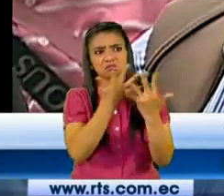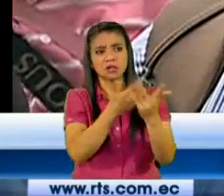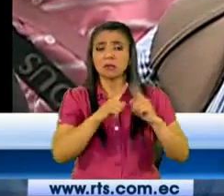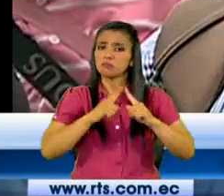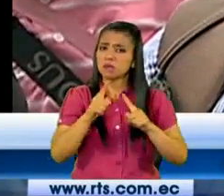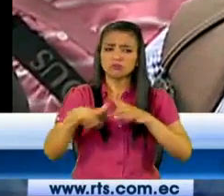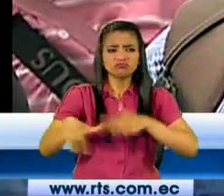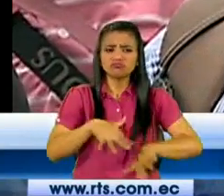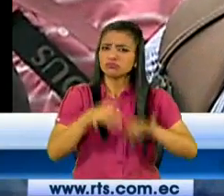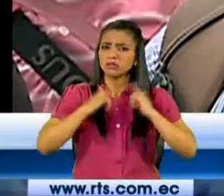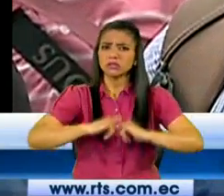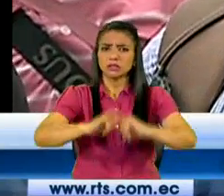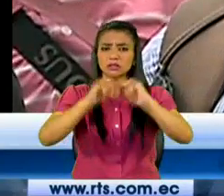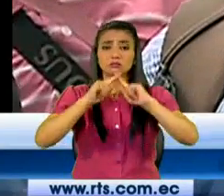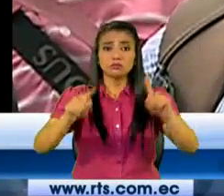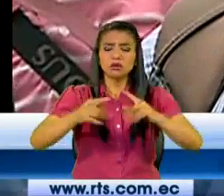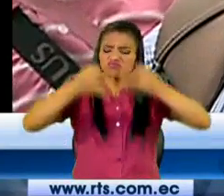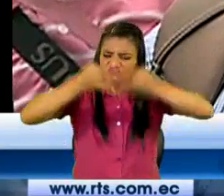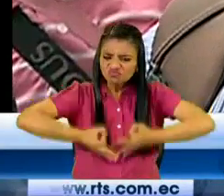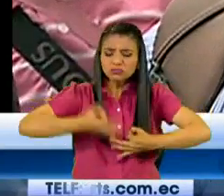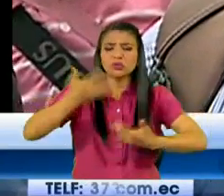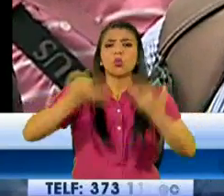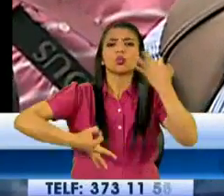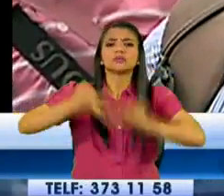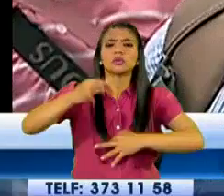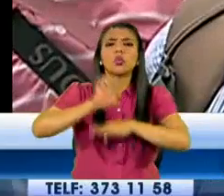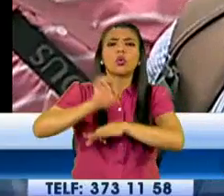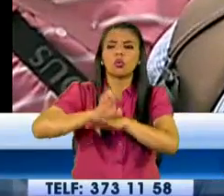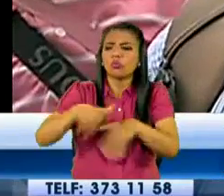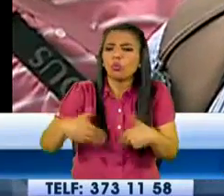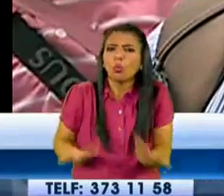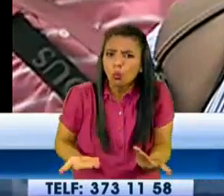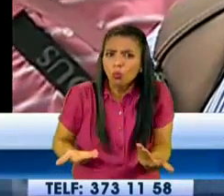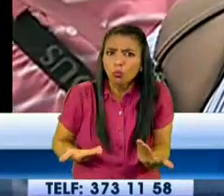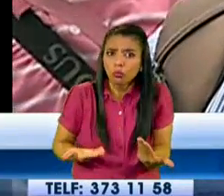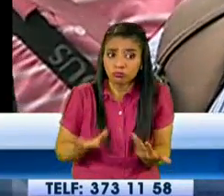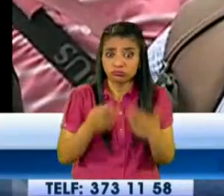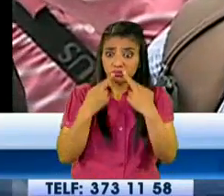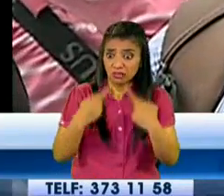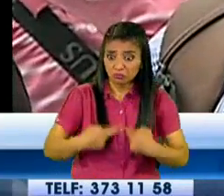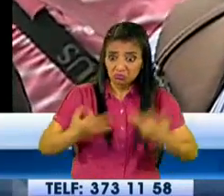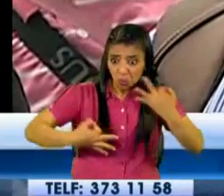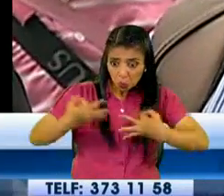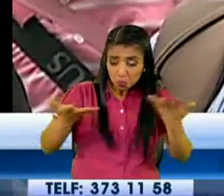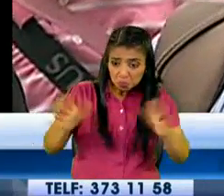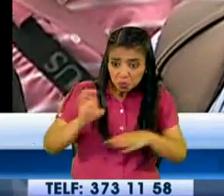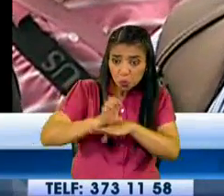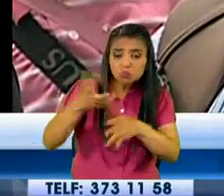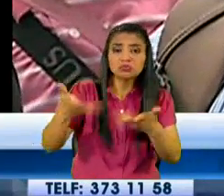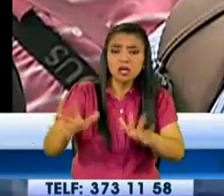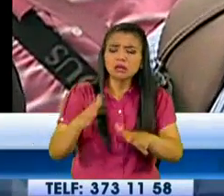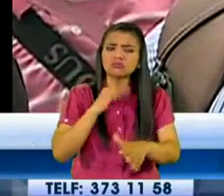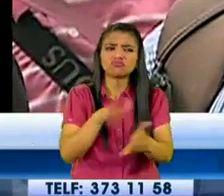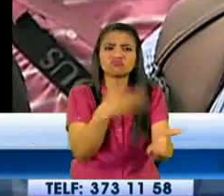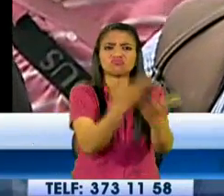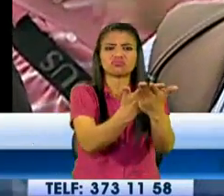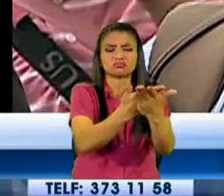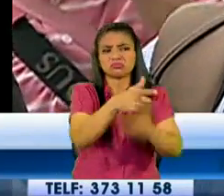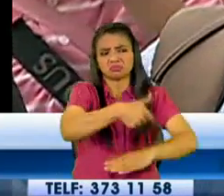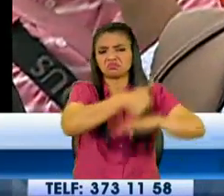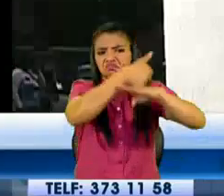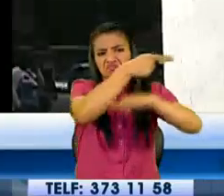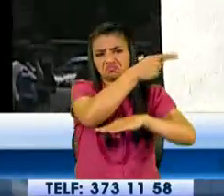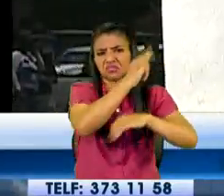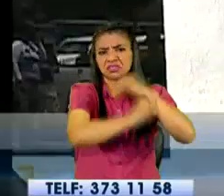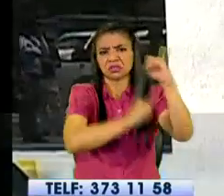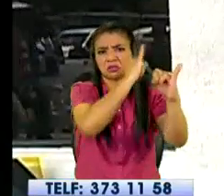acciones, porque se debe revisar la justicia ecuatoriana. Y si es que no hay respuesta de que se haga justicia en el Ecuador, tendremos que acudir también a la justicia